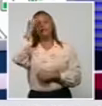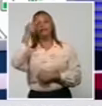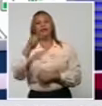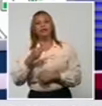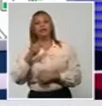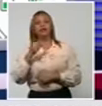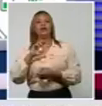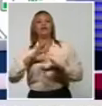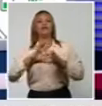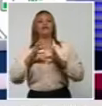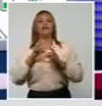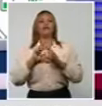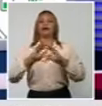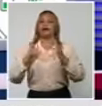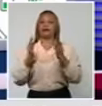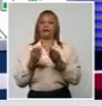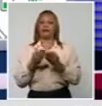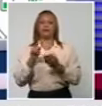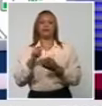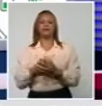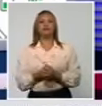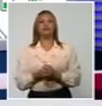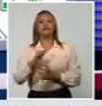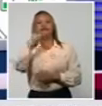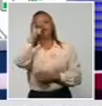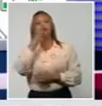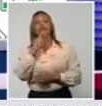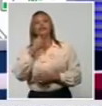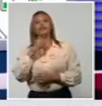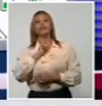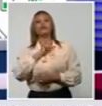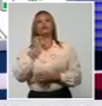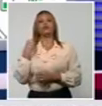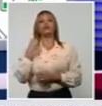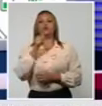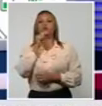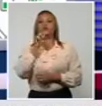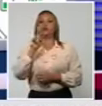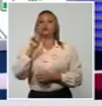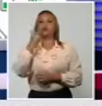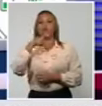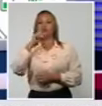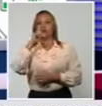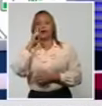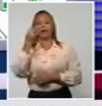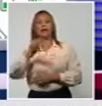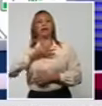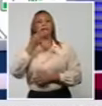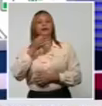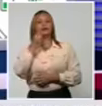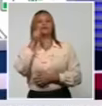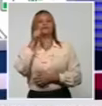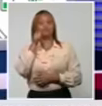manera general. El doctor Francisco Durán García pues se refería a la vigilancia epidemiológica que se realiza en el país más allá